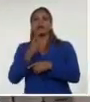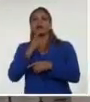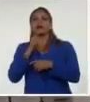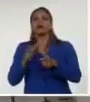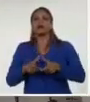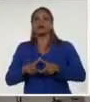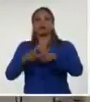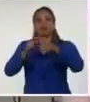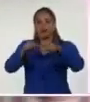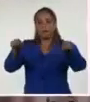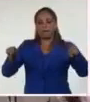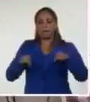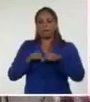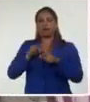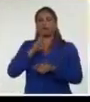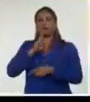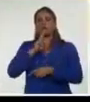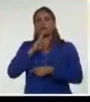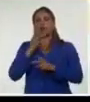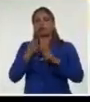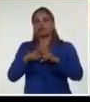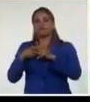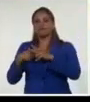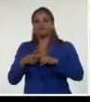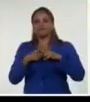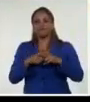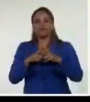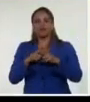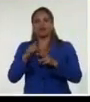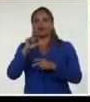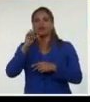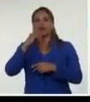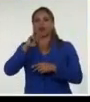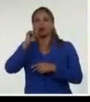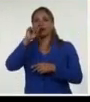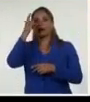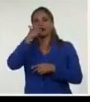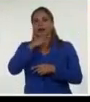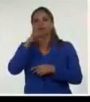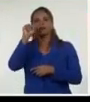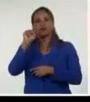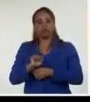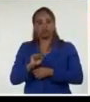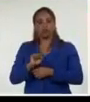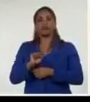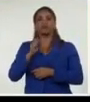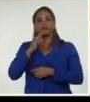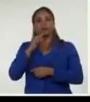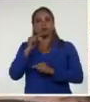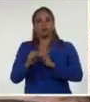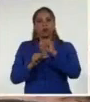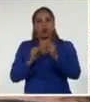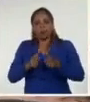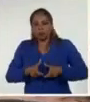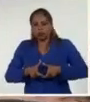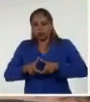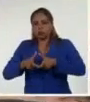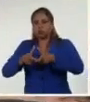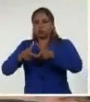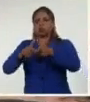de pozos construido en Cuenca Sur. Desde aquí, los caudales van por una conductora